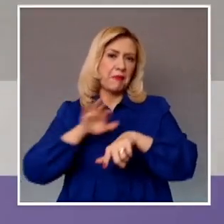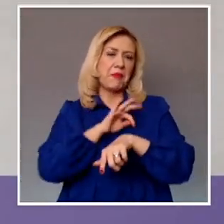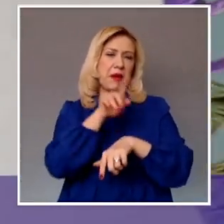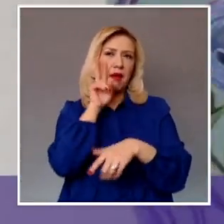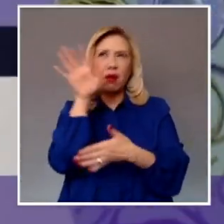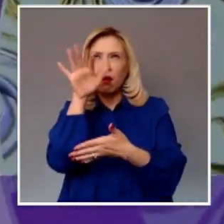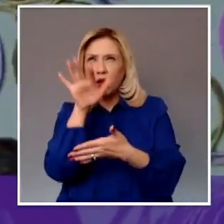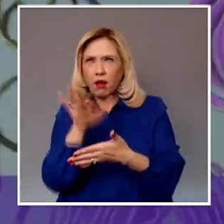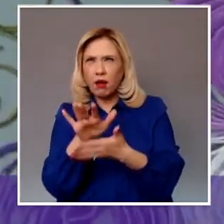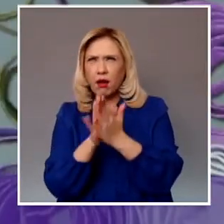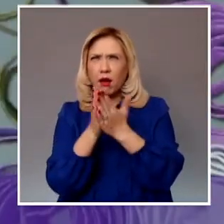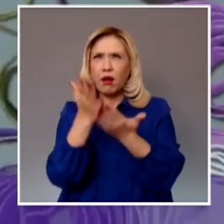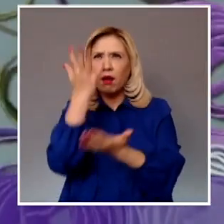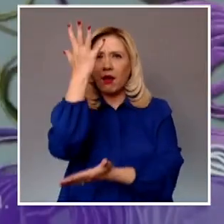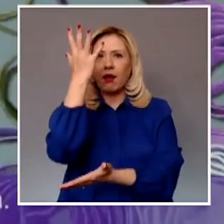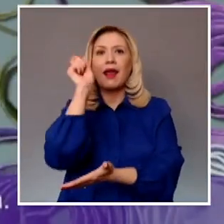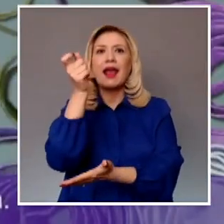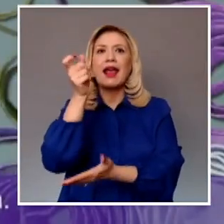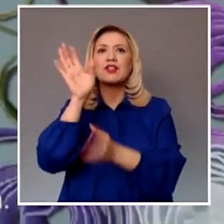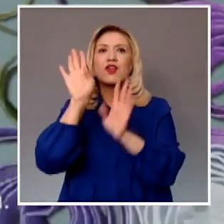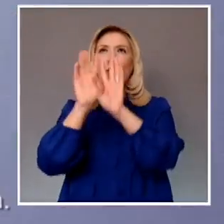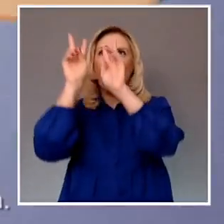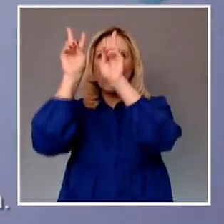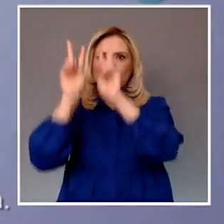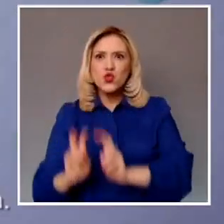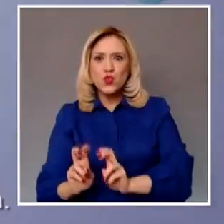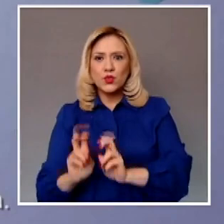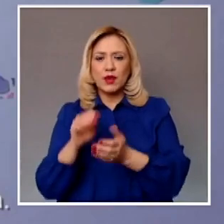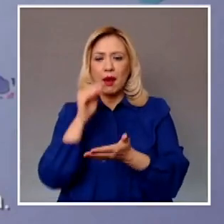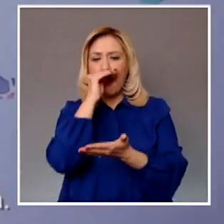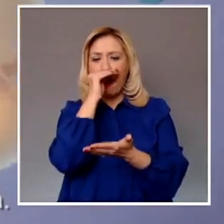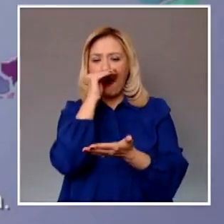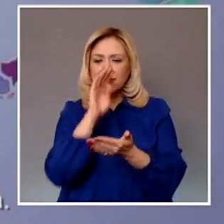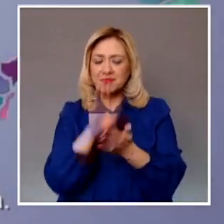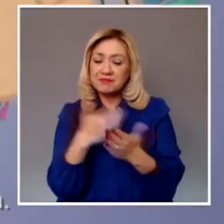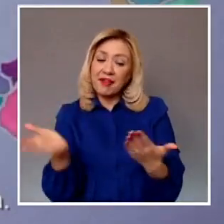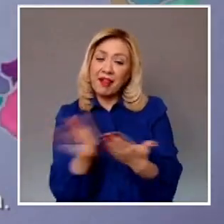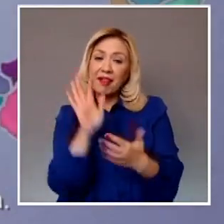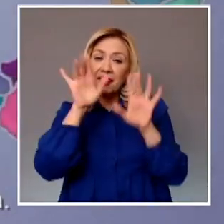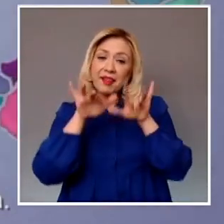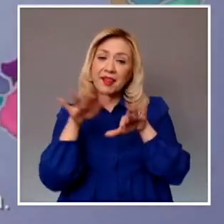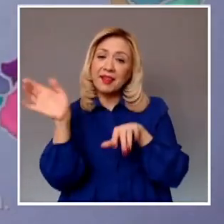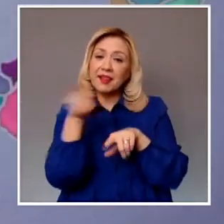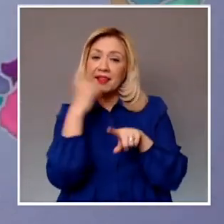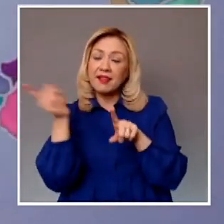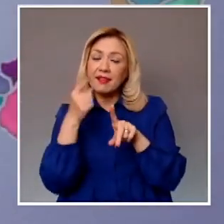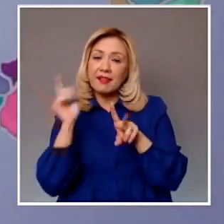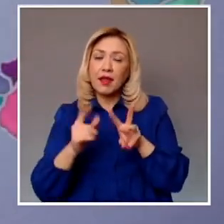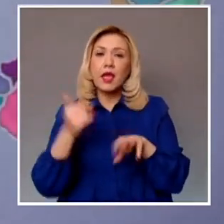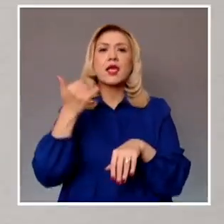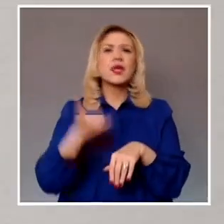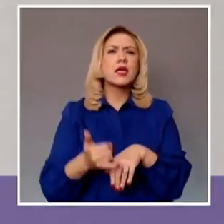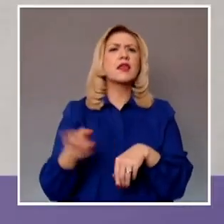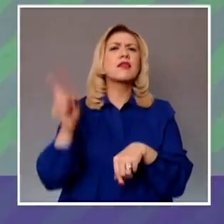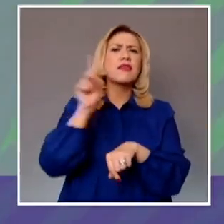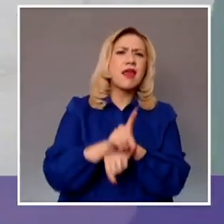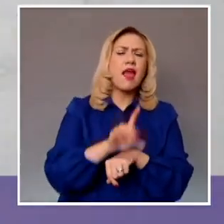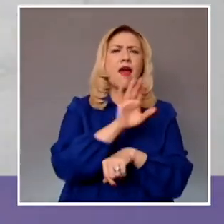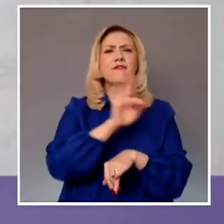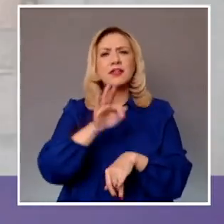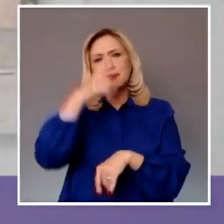descarga gratuita con temáticas que se van actualizando cada mes y la agenda de eventos a los que pueda asistir o seguir en sus redes